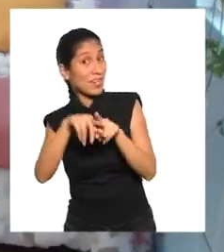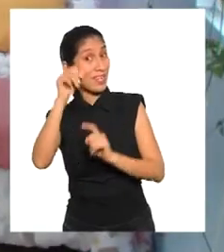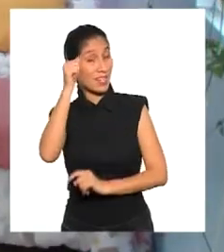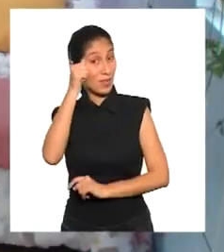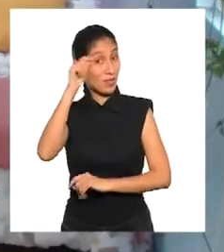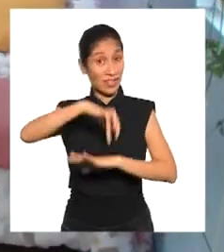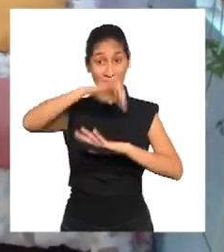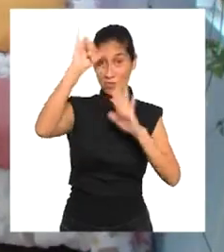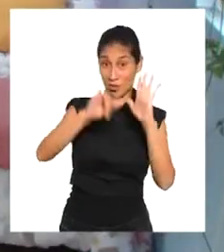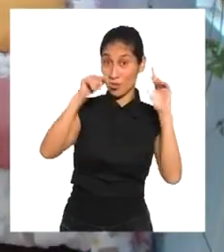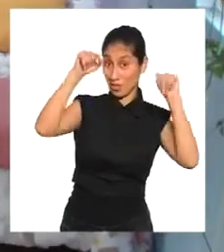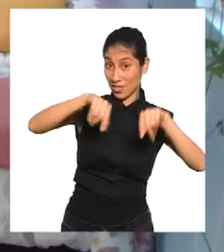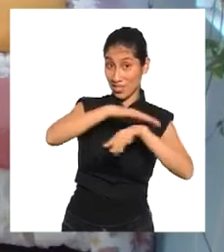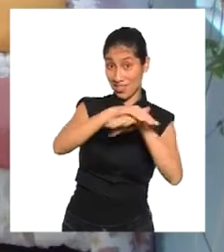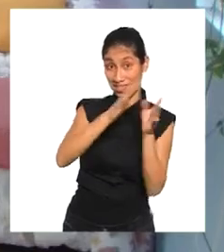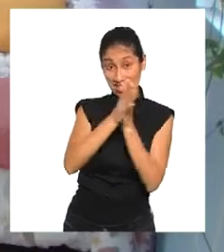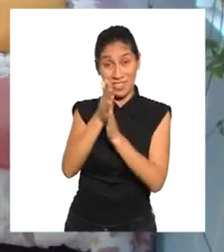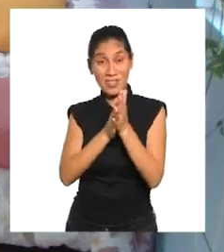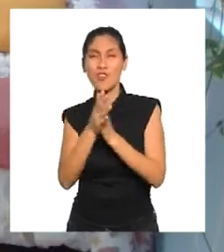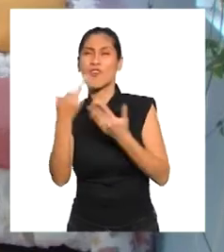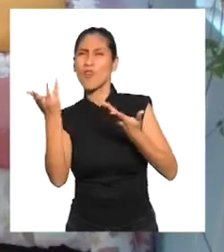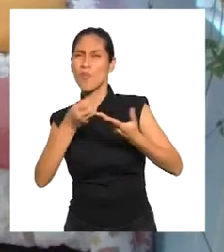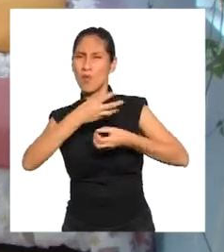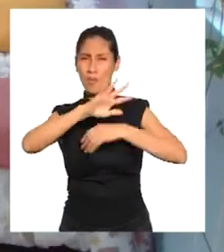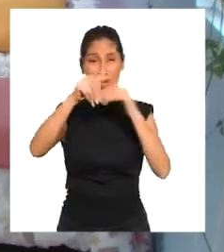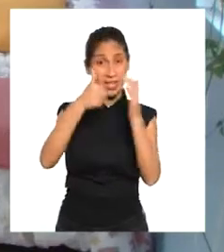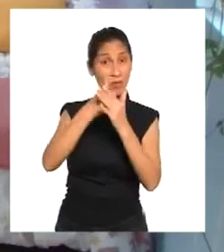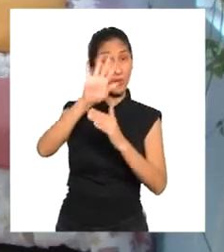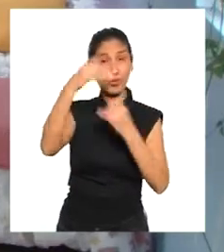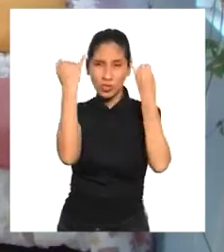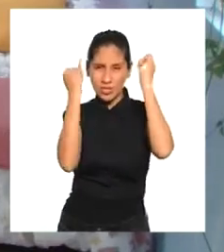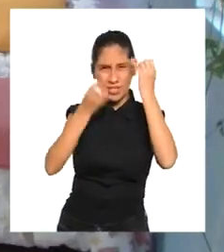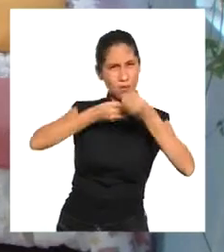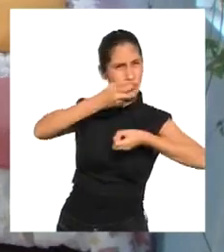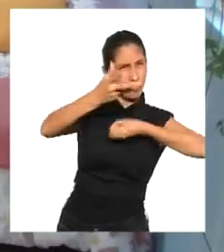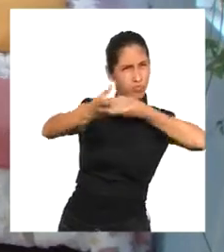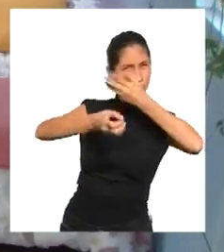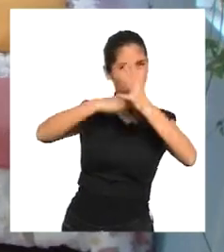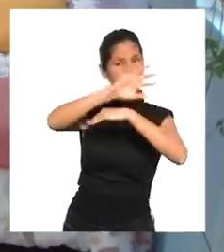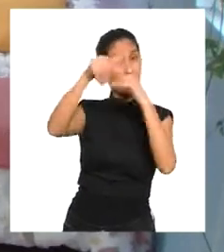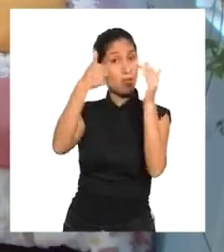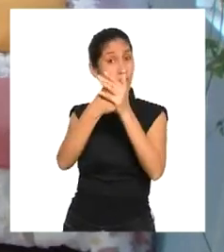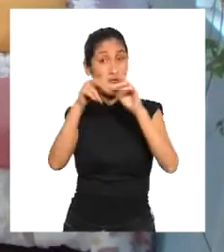Recuerden el proyecto que están trabajando, un producto comunicacional para poder difundir sus ideas sobre todos